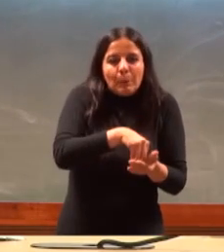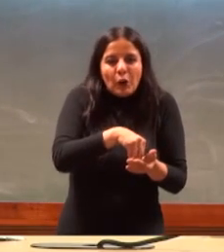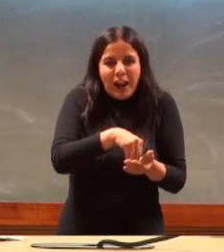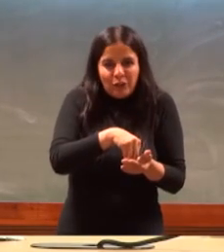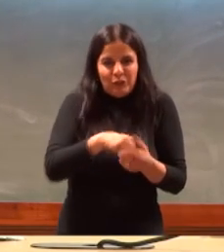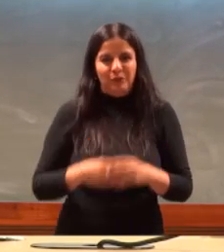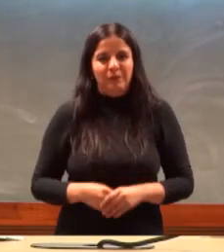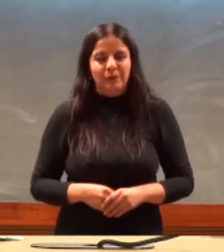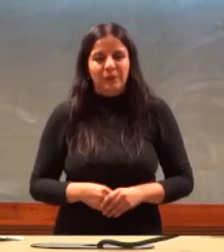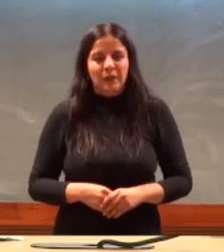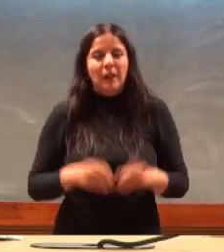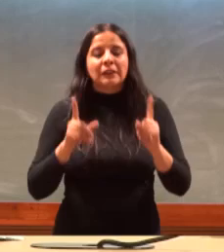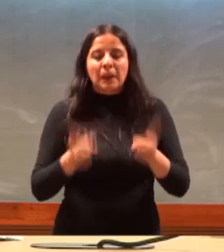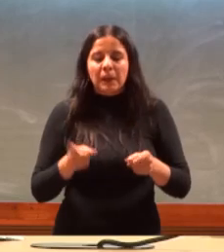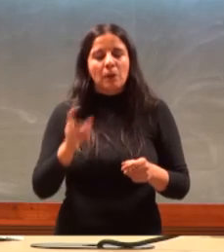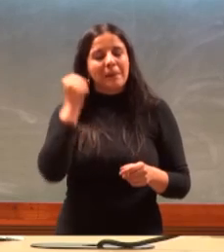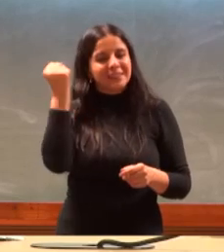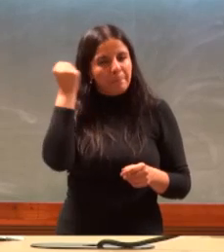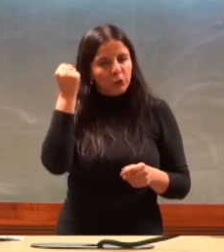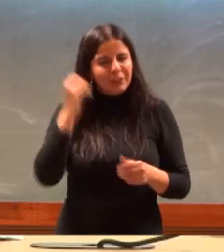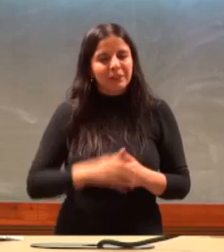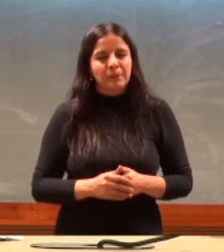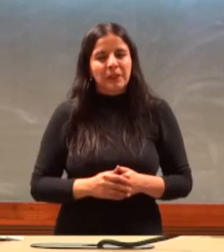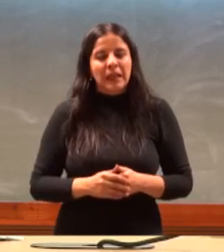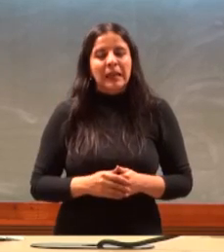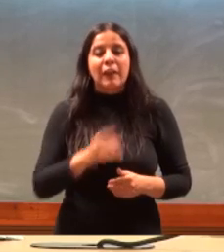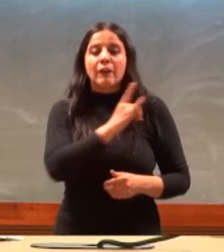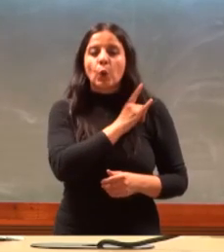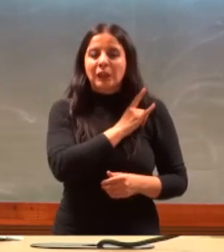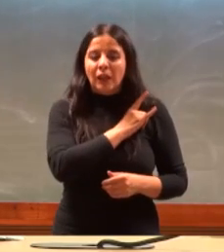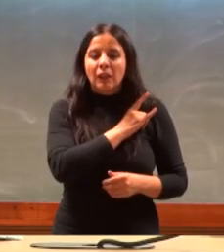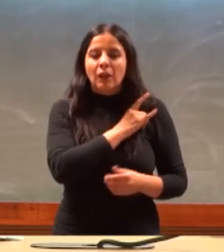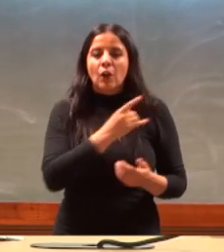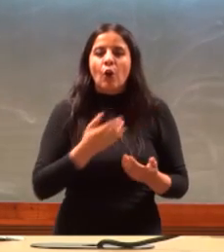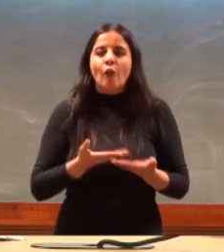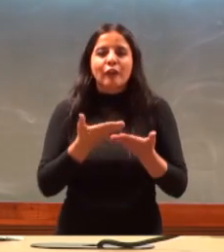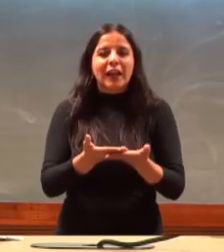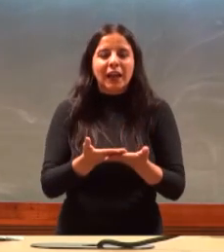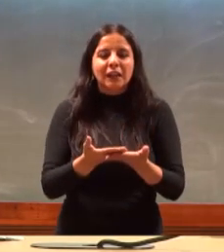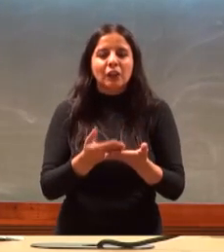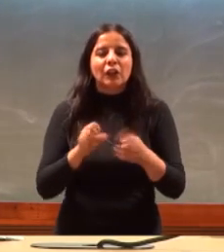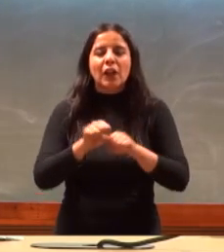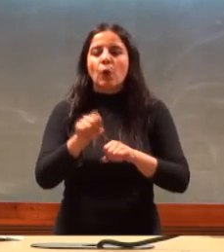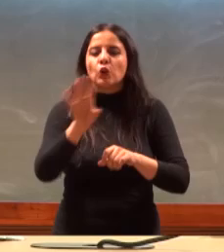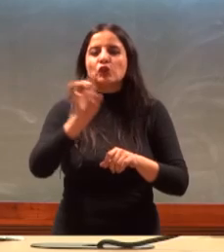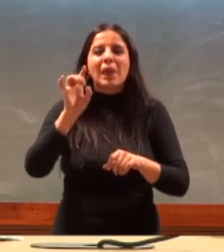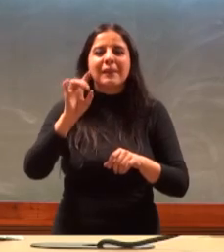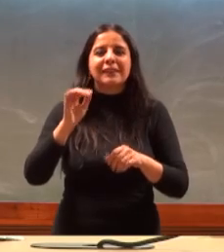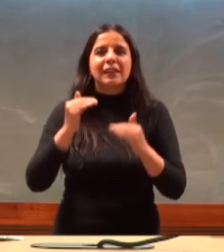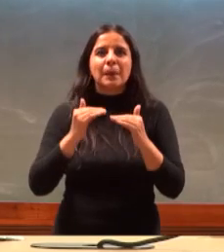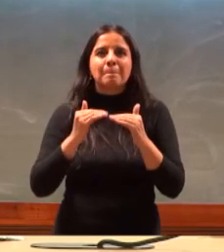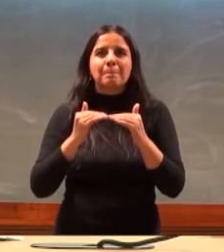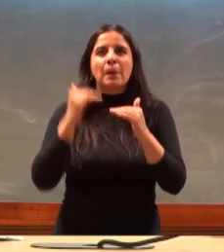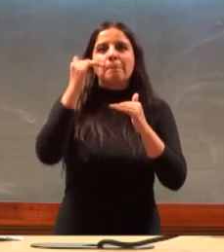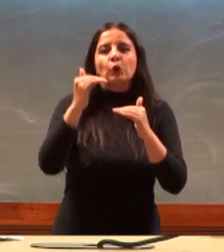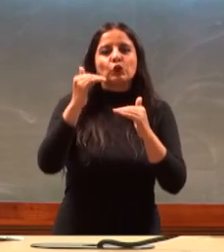incorporación también nos parece importante que la facultad ofrezca otros espacios par graduados que no solo sean el posgrado sino que tenga que ver con la inserción